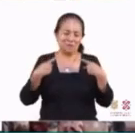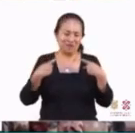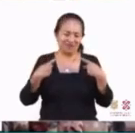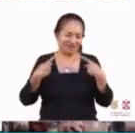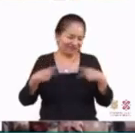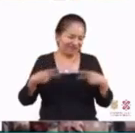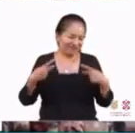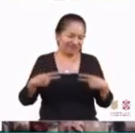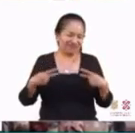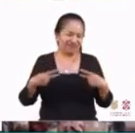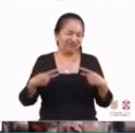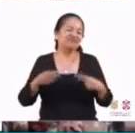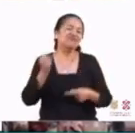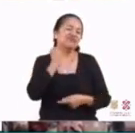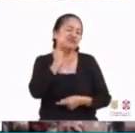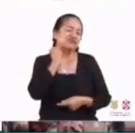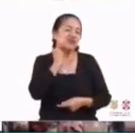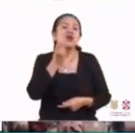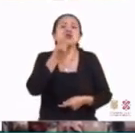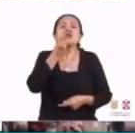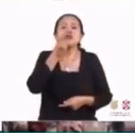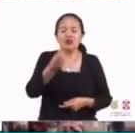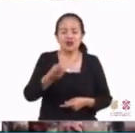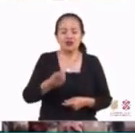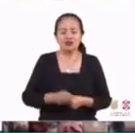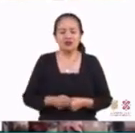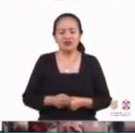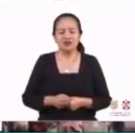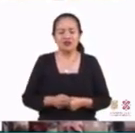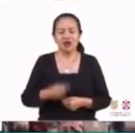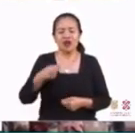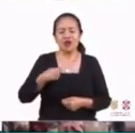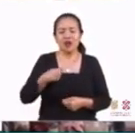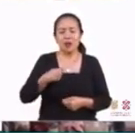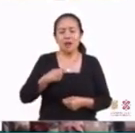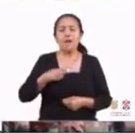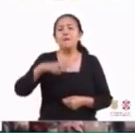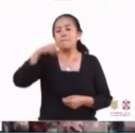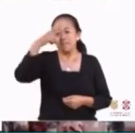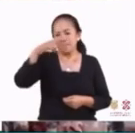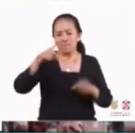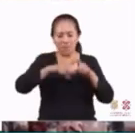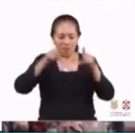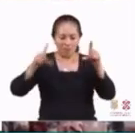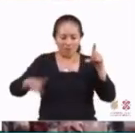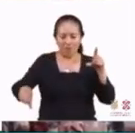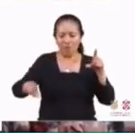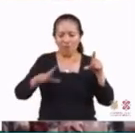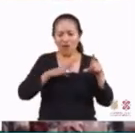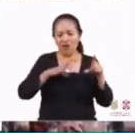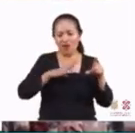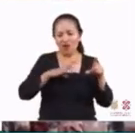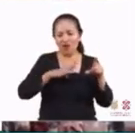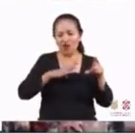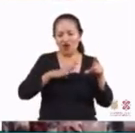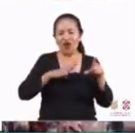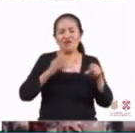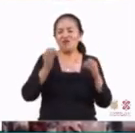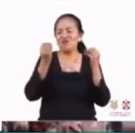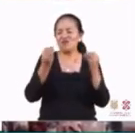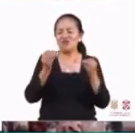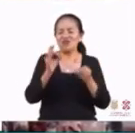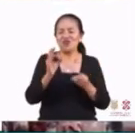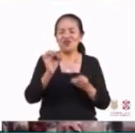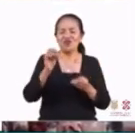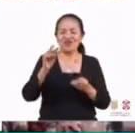particularmente republicanos, dicen que el problema es que México no controla el paso de fentanilo a Estados Unidos, que